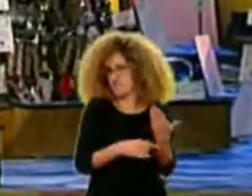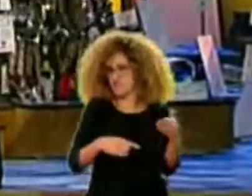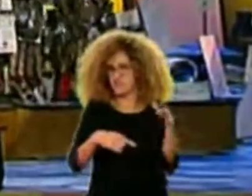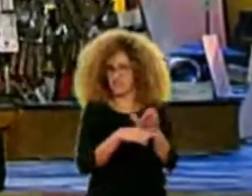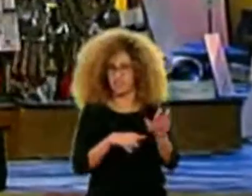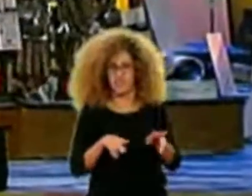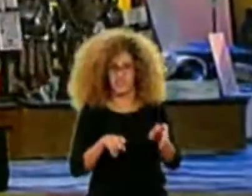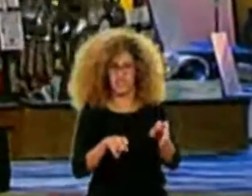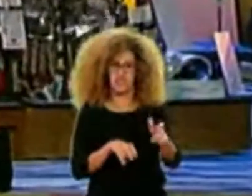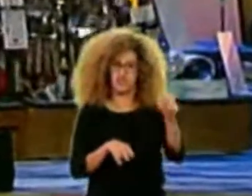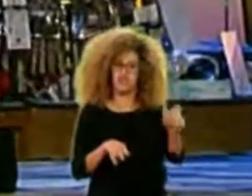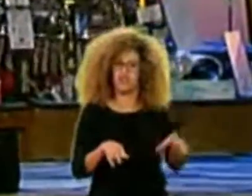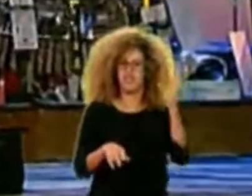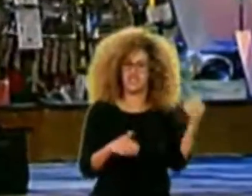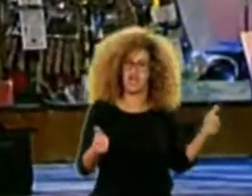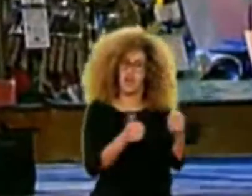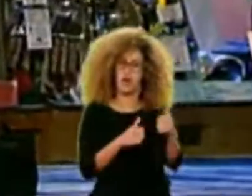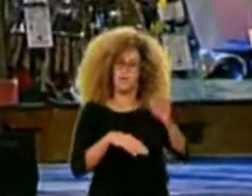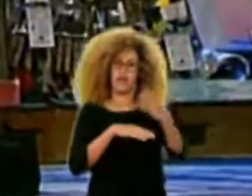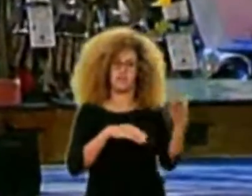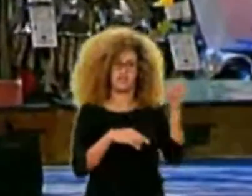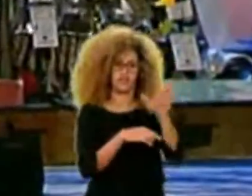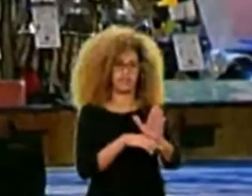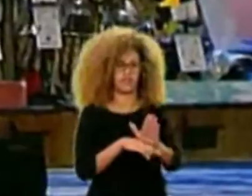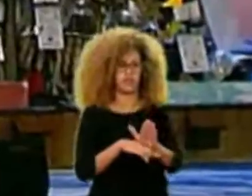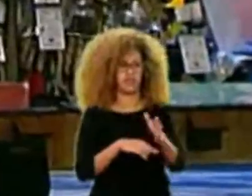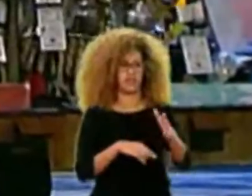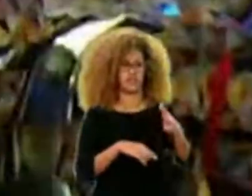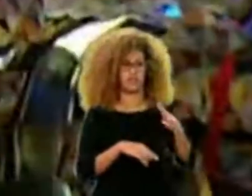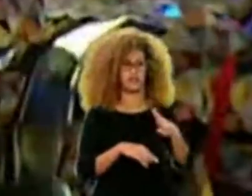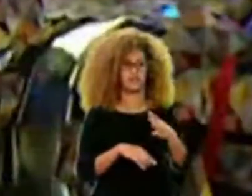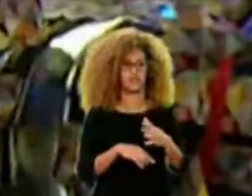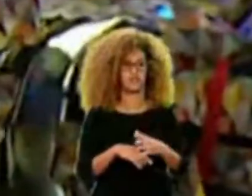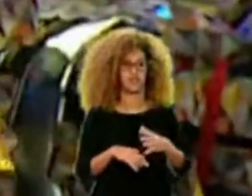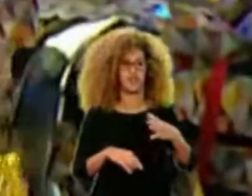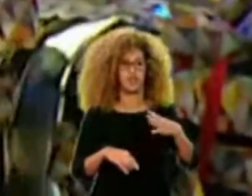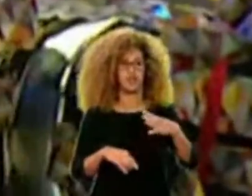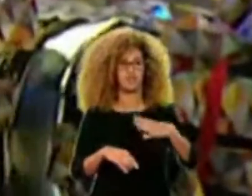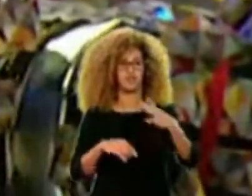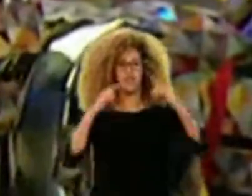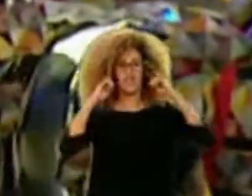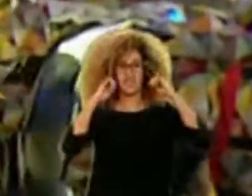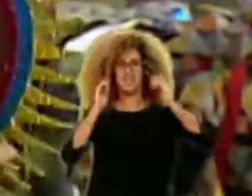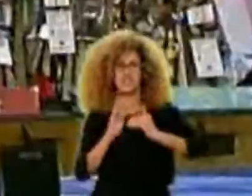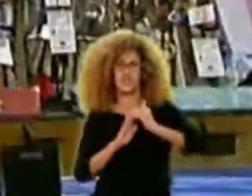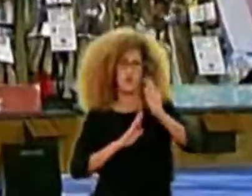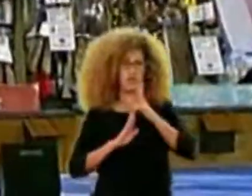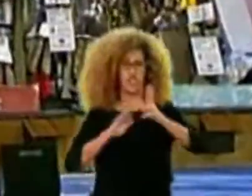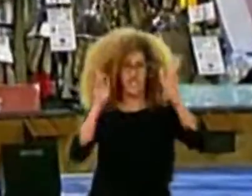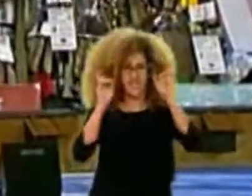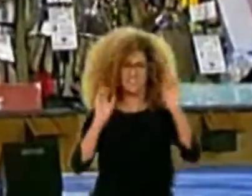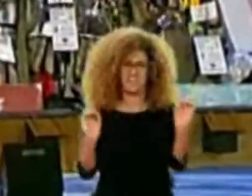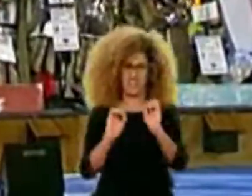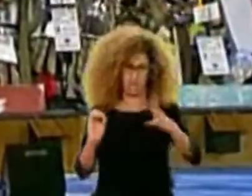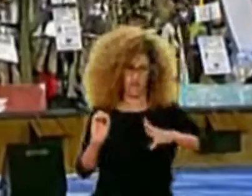murga para presentar por su espectáculo. Por favor, no tenemos monitores. Si pueden subirnos un poquito los monitores, se lo agradeceríamos. No nos escuchamos nada, ¿vale? Gracias.